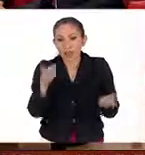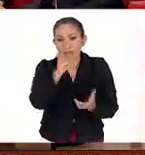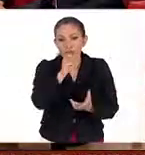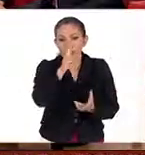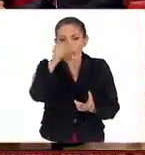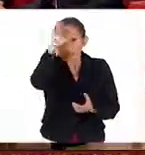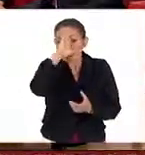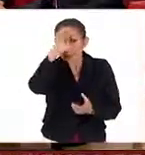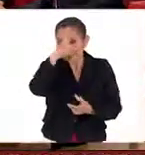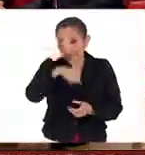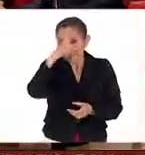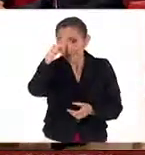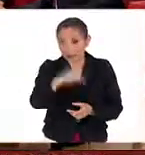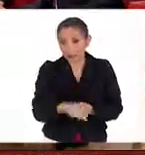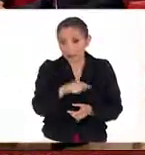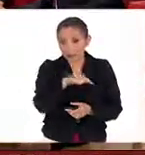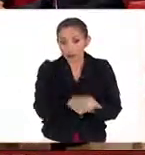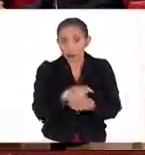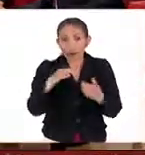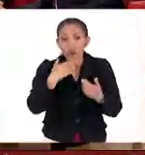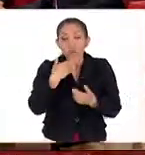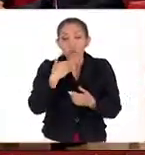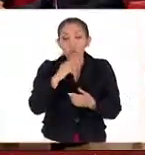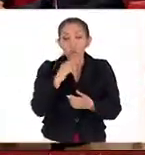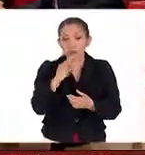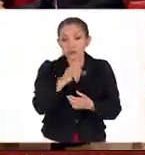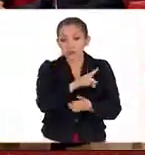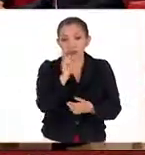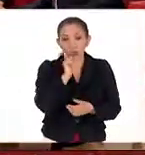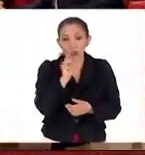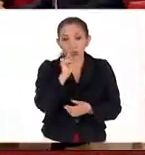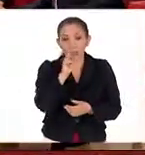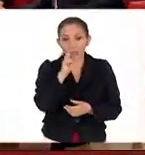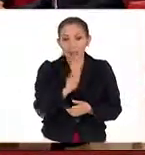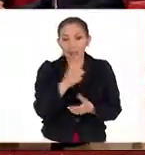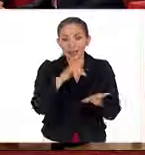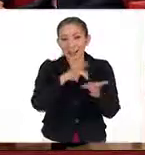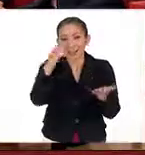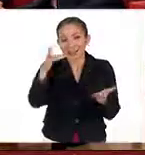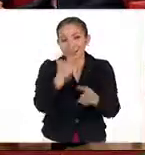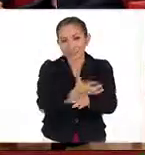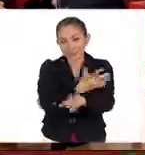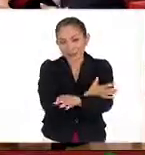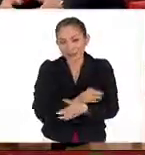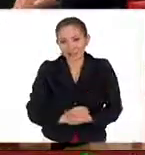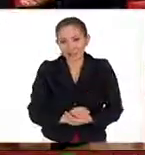médicas, científicas de este país relacionadas con el uso de la voz, la doctora. gracias. Muchas gracias por estar aquí. No, al Bienvenida. contrario, es un placer.